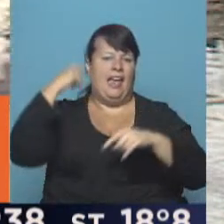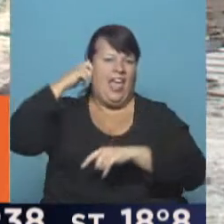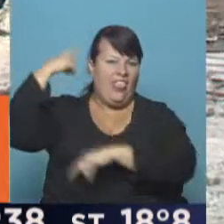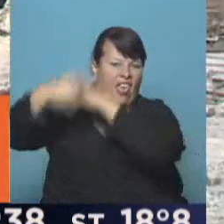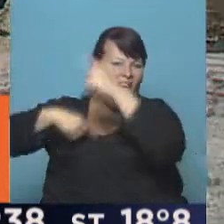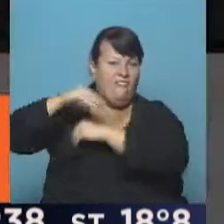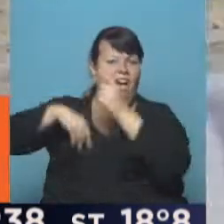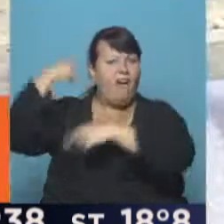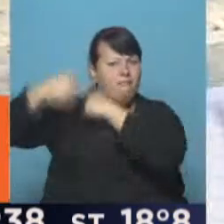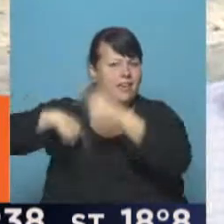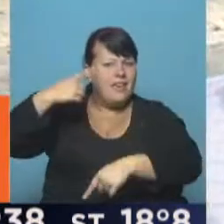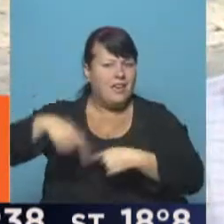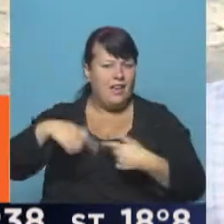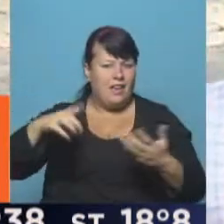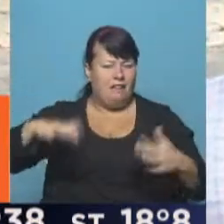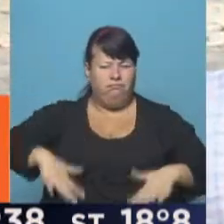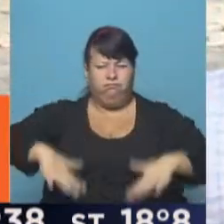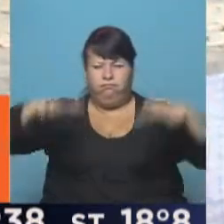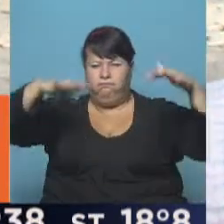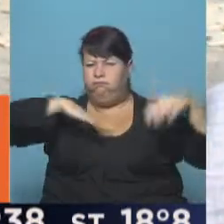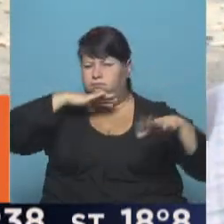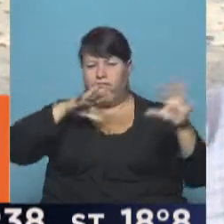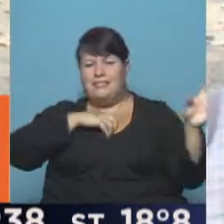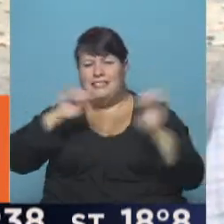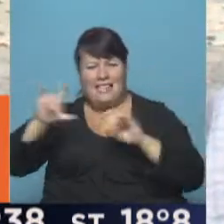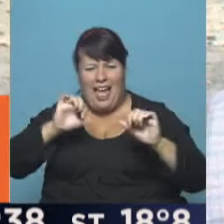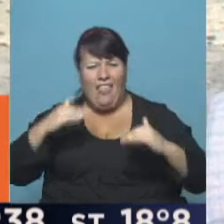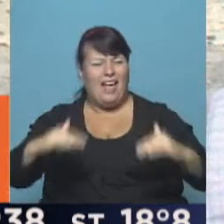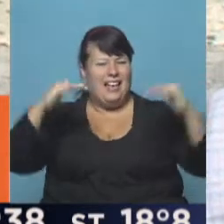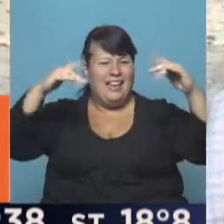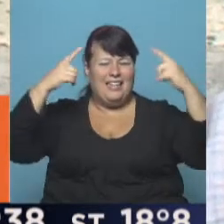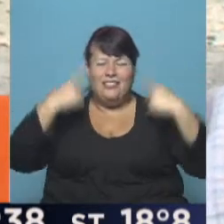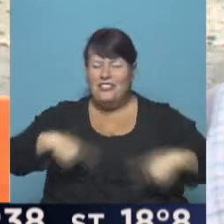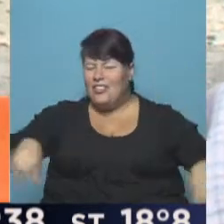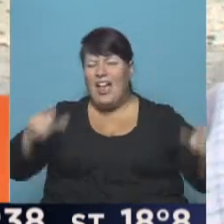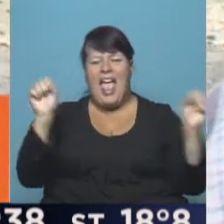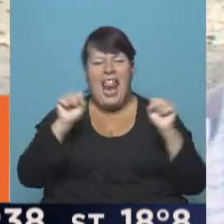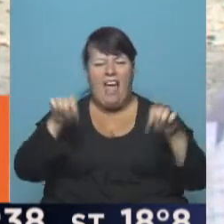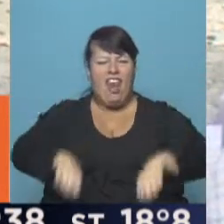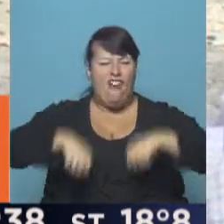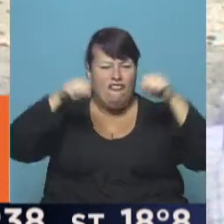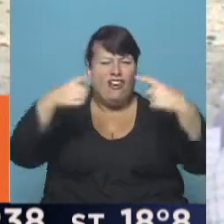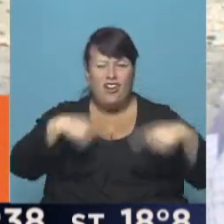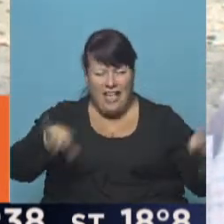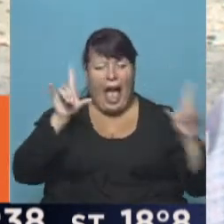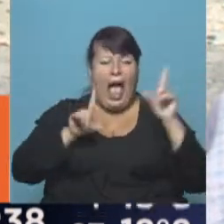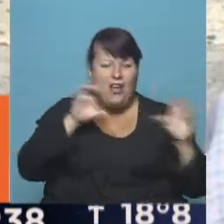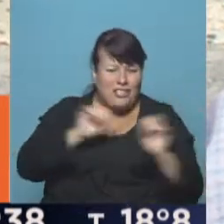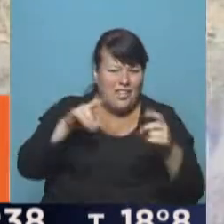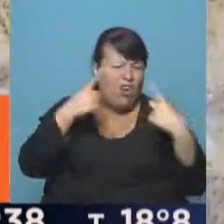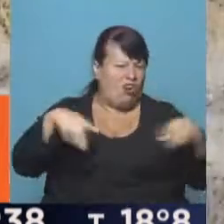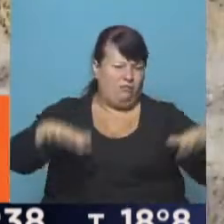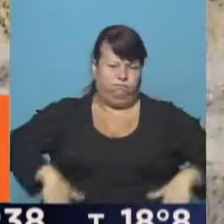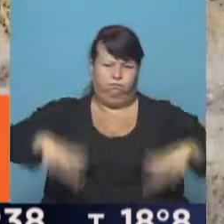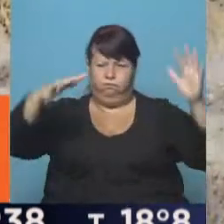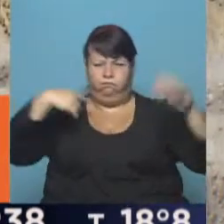generación. Y se me tapó todo, no saqué nada, los estantes, todo, todo, heladera, freezer, lo que pude sacar, saqué y el resto quedó todo